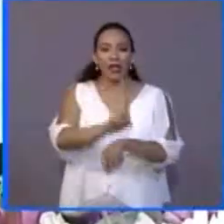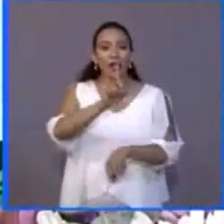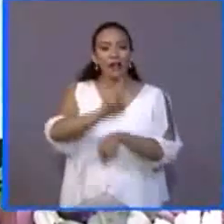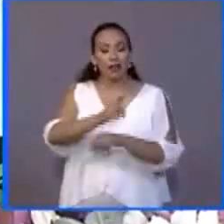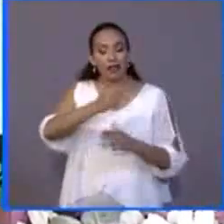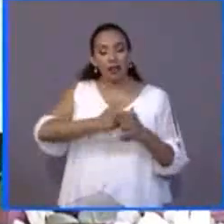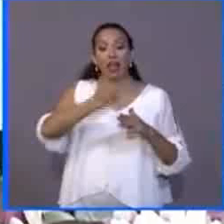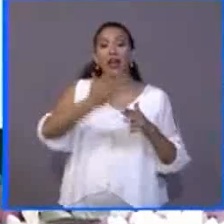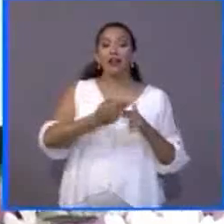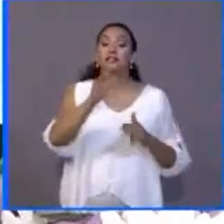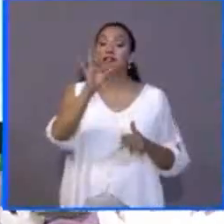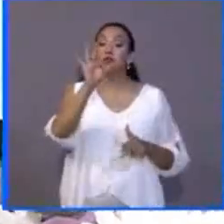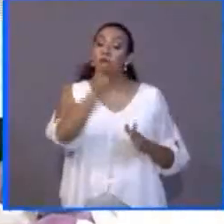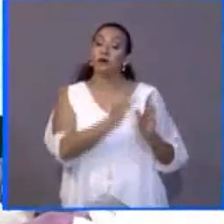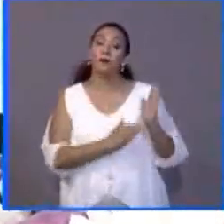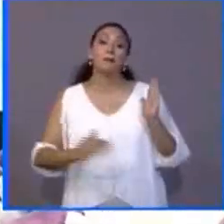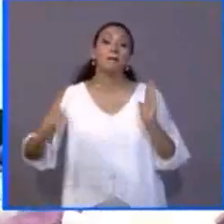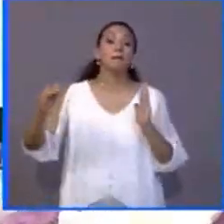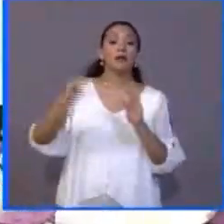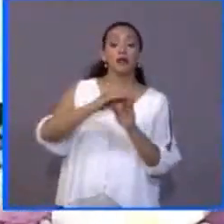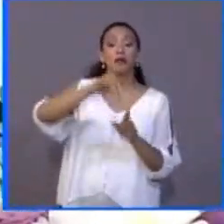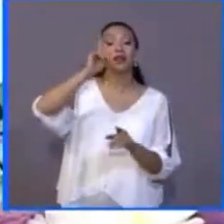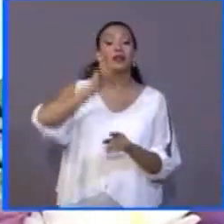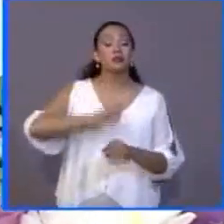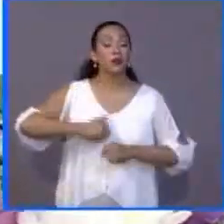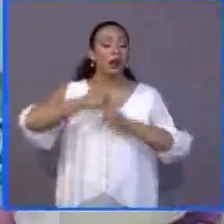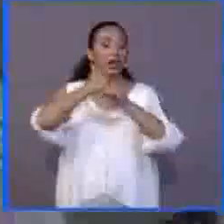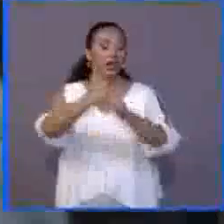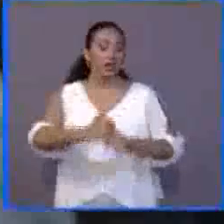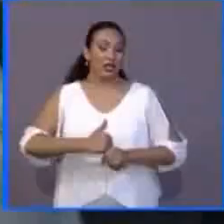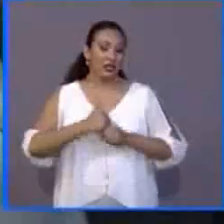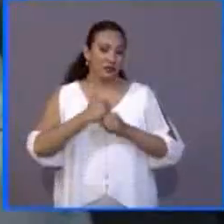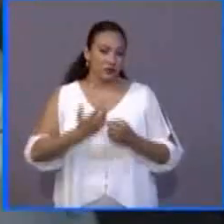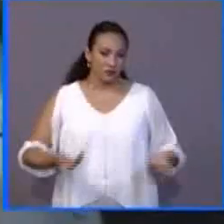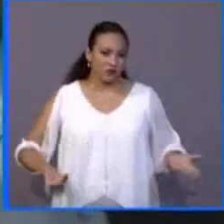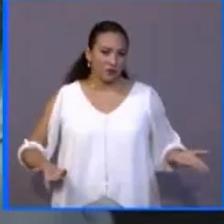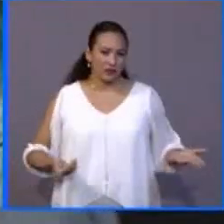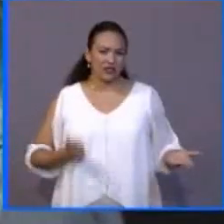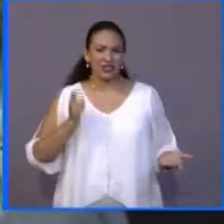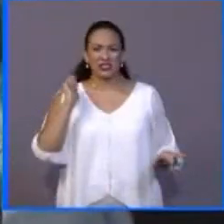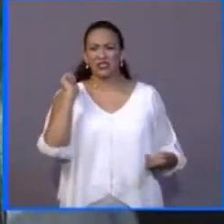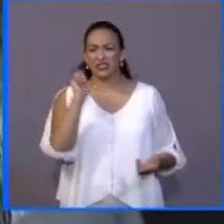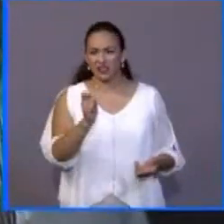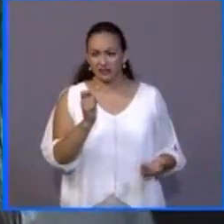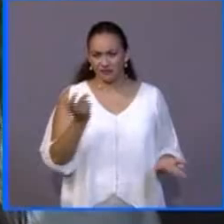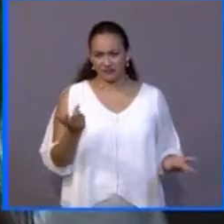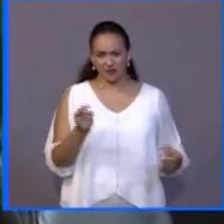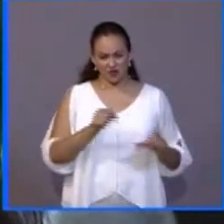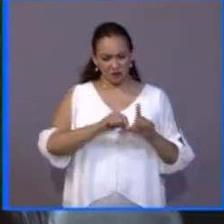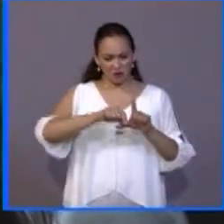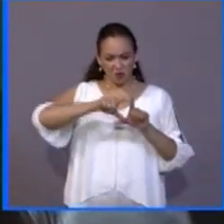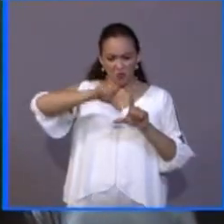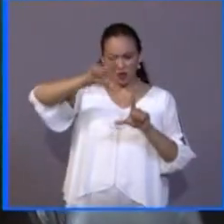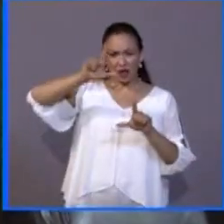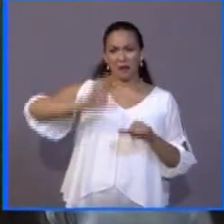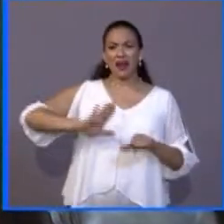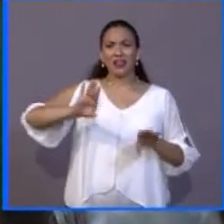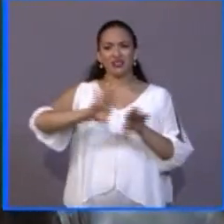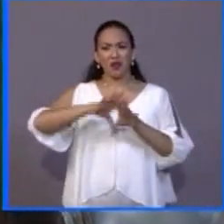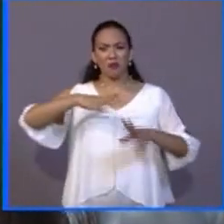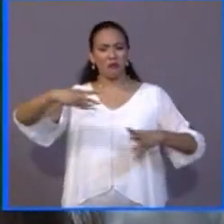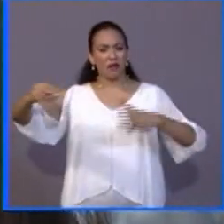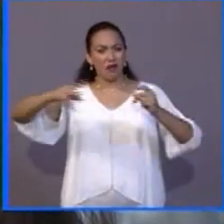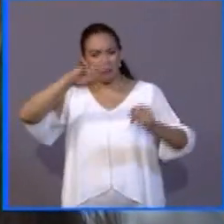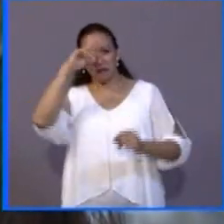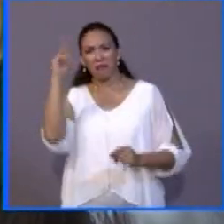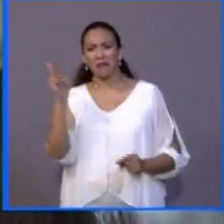hasta 40 millones de ellas viven violencia, lo que calificó como una verdadera pandemia